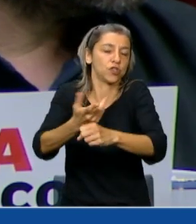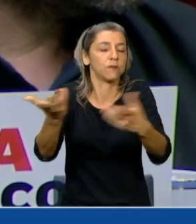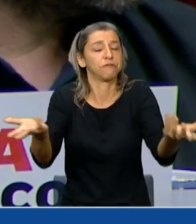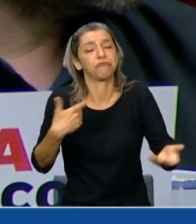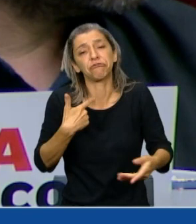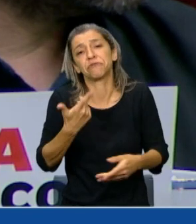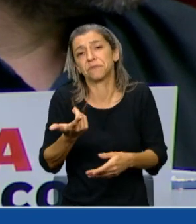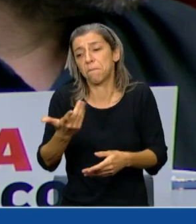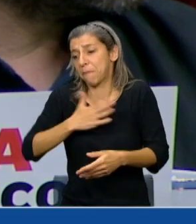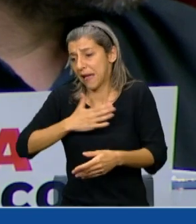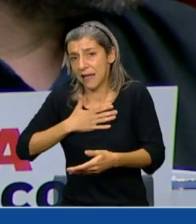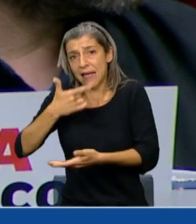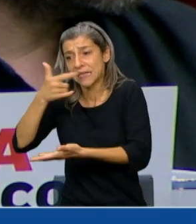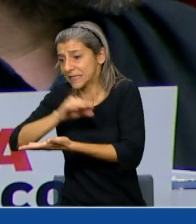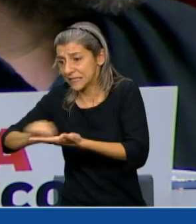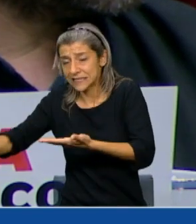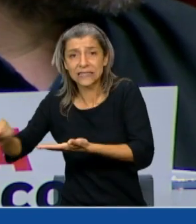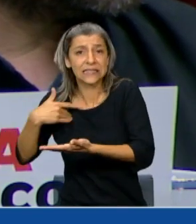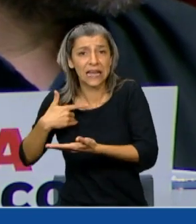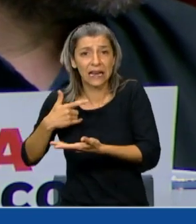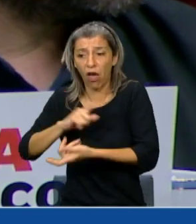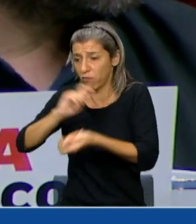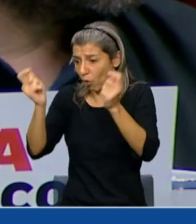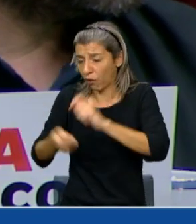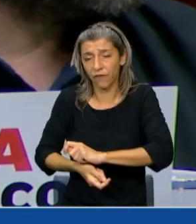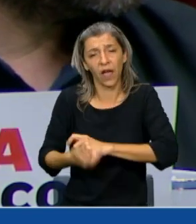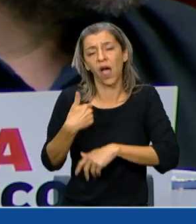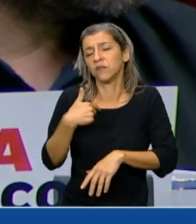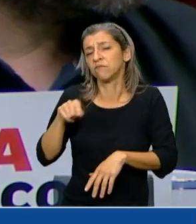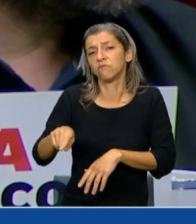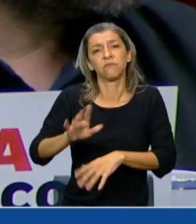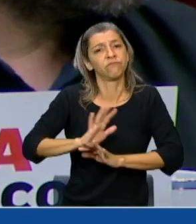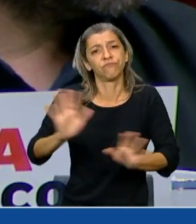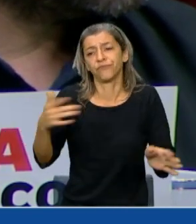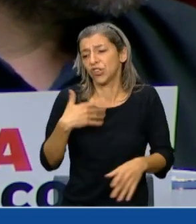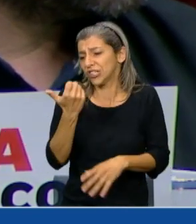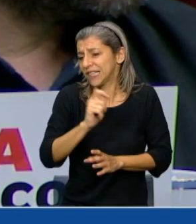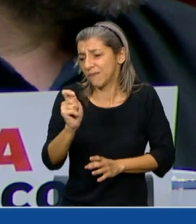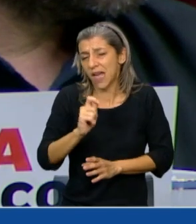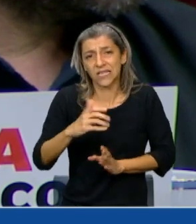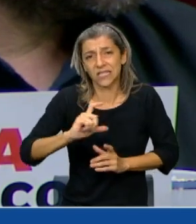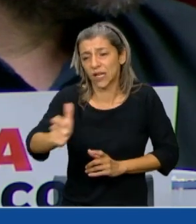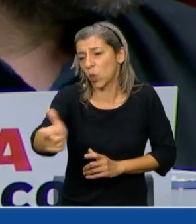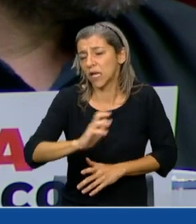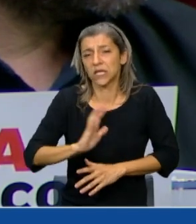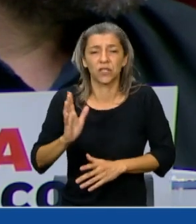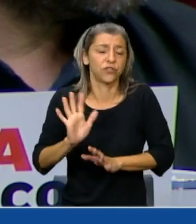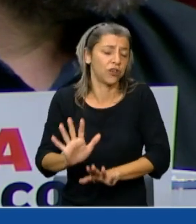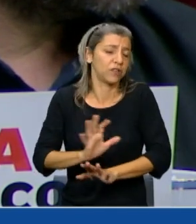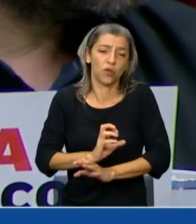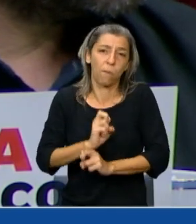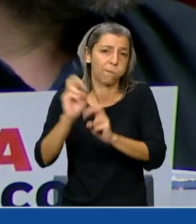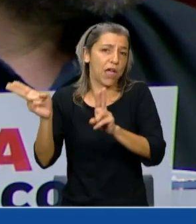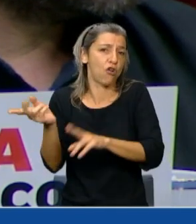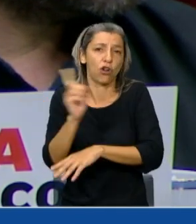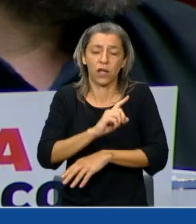la media sanción es un retroceso en relación a lo anterior, porque plantea la actualización cada 6 meses, aún